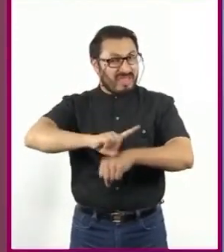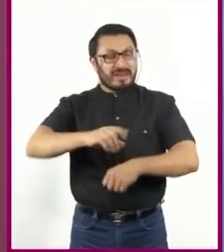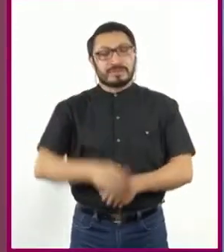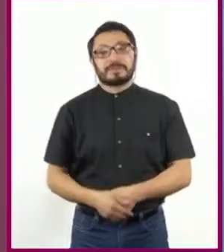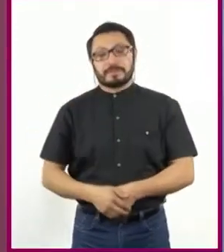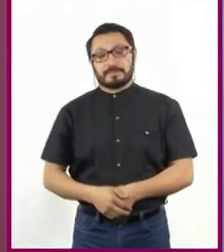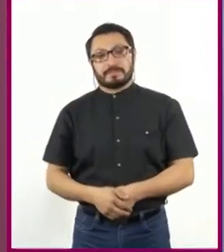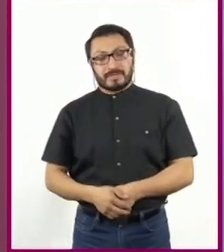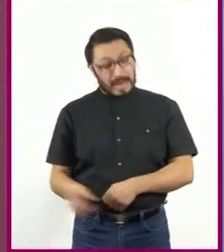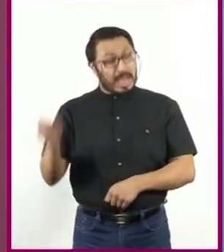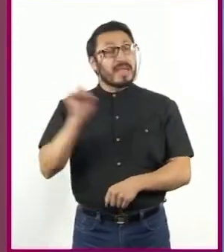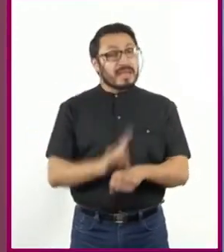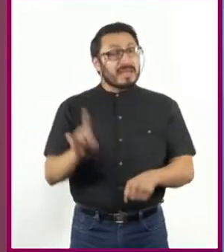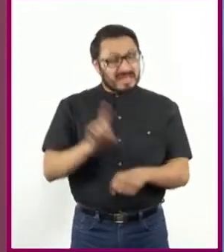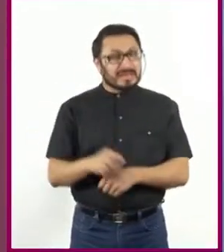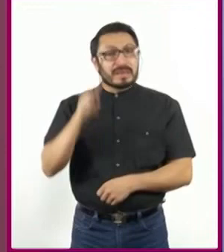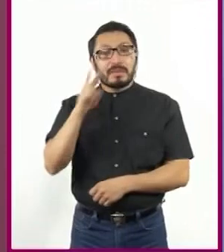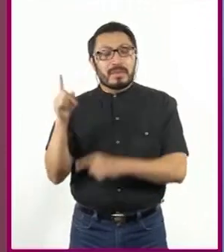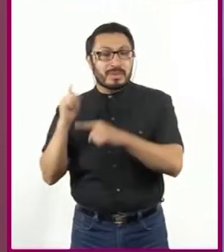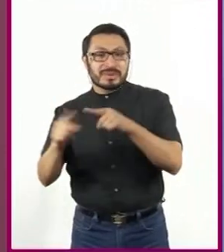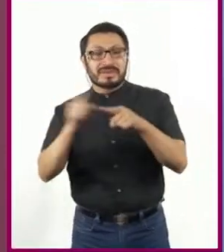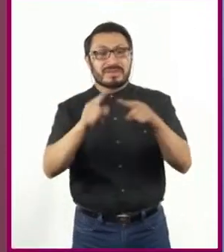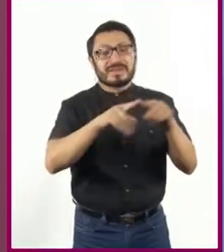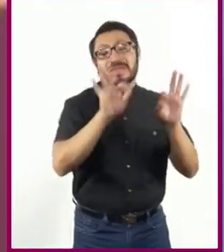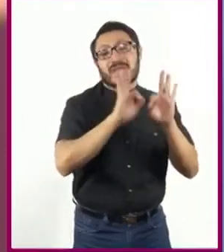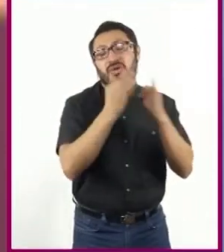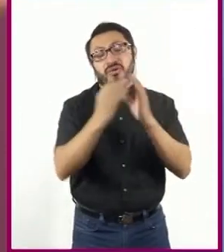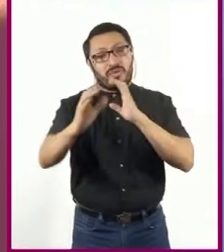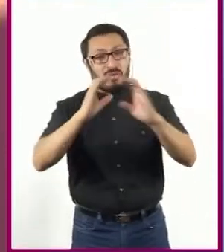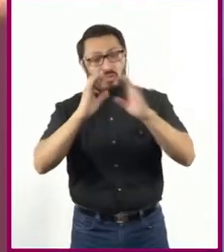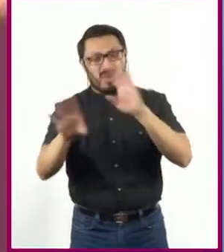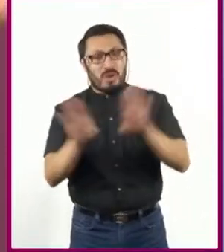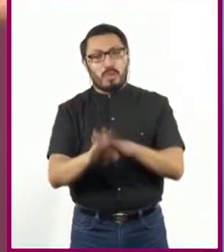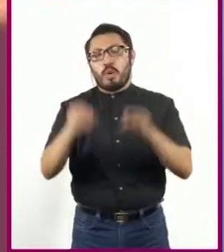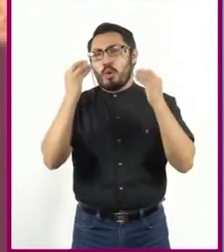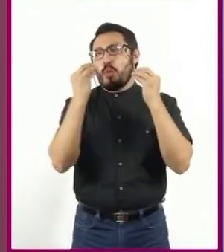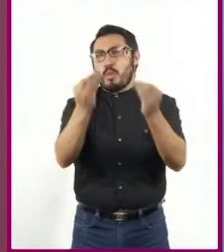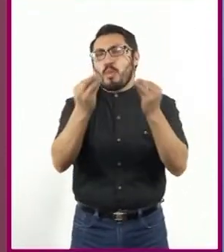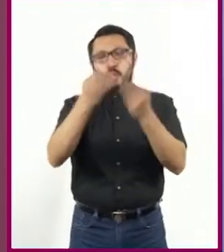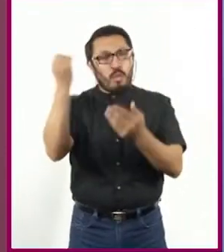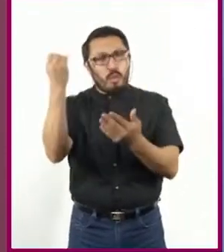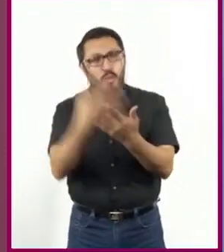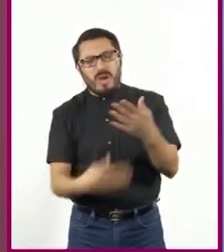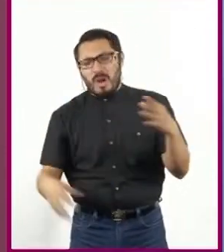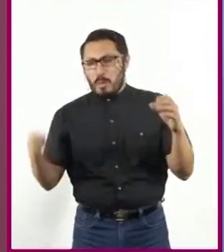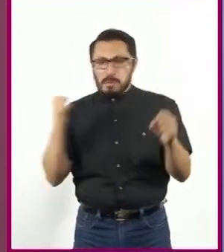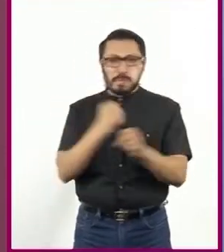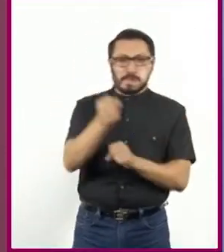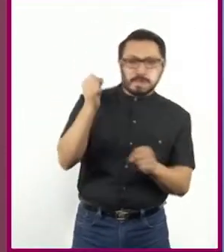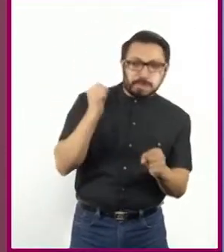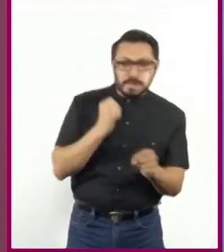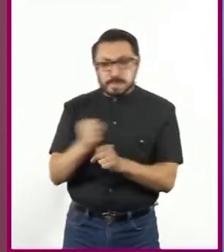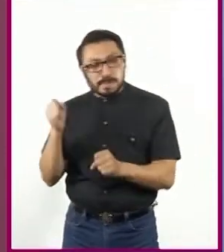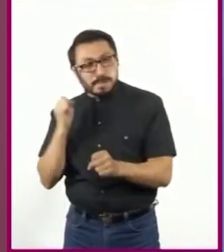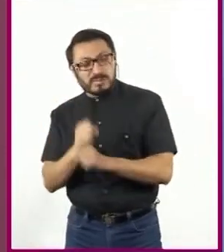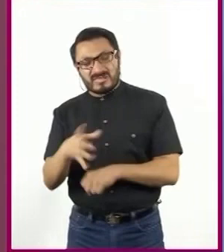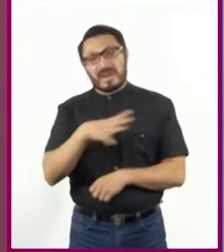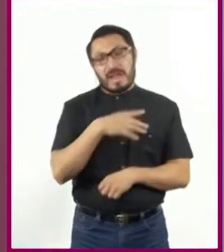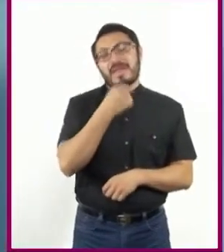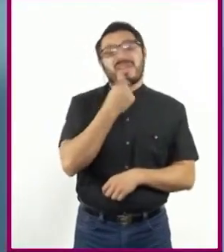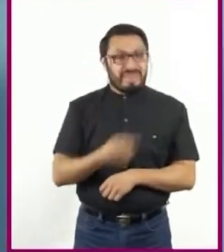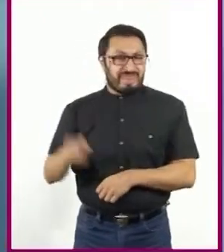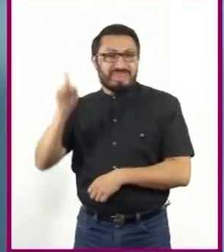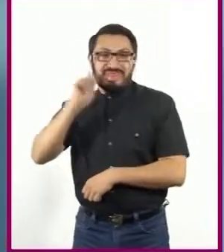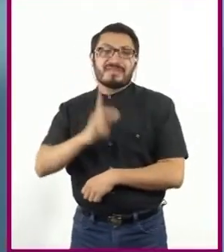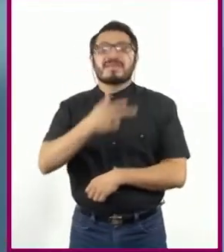días vemos en los distintos medios de comunicación un bombardeo de imágenes violentas, a las que están expuestos las niñas y